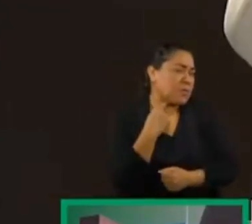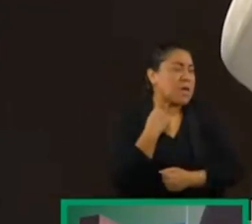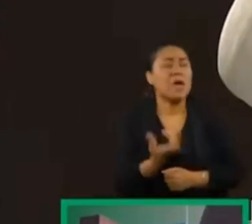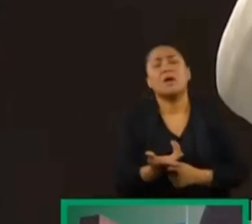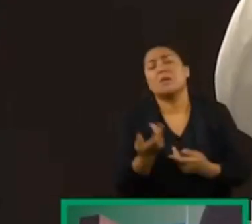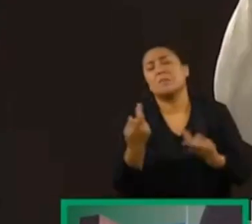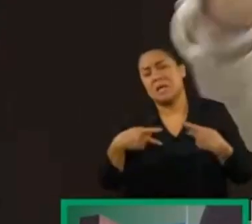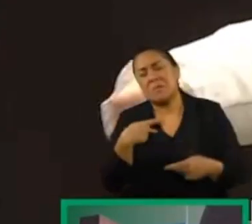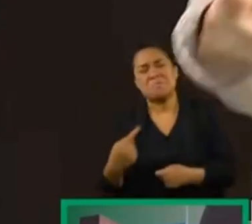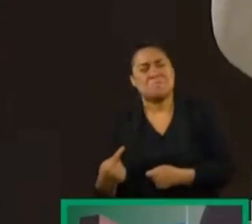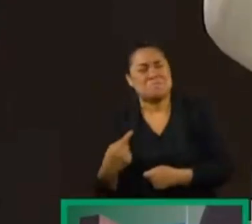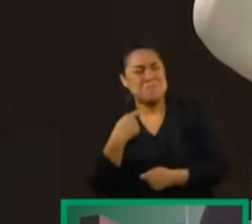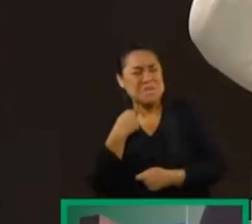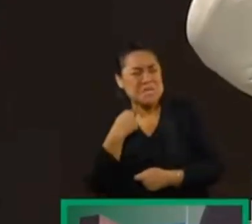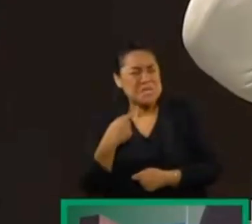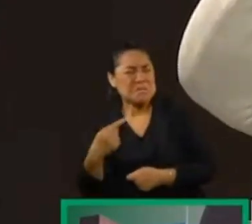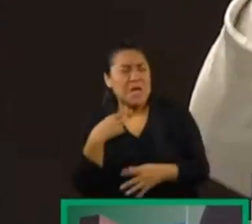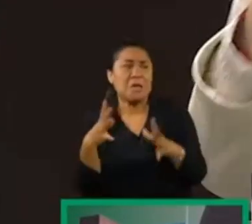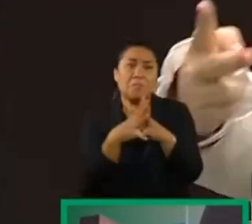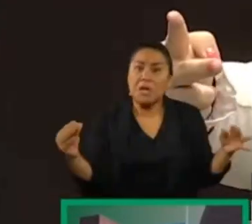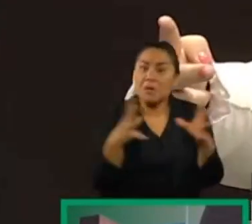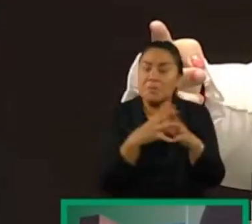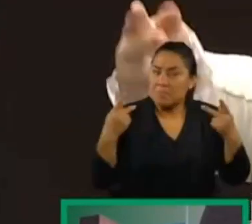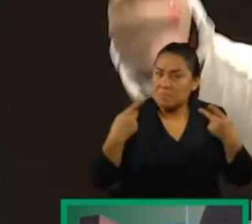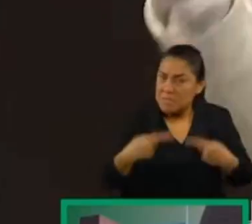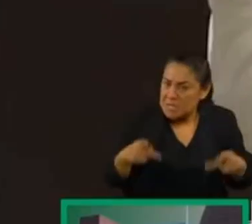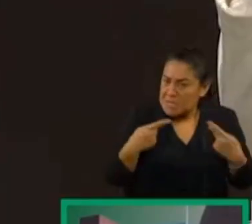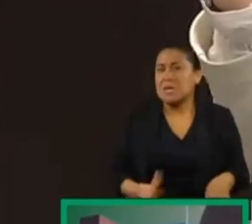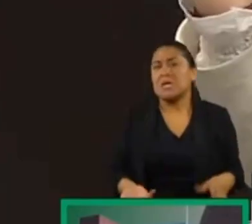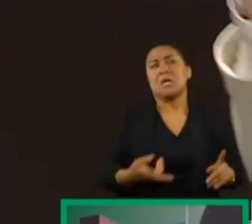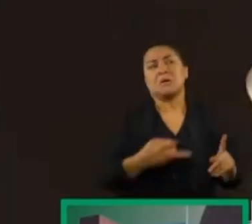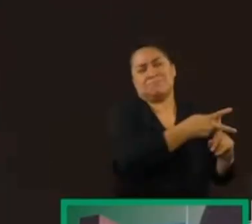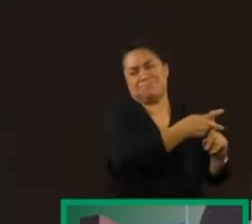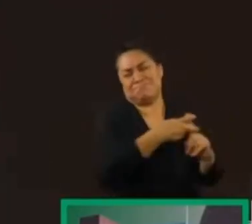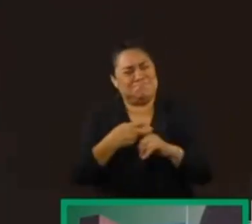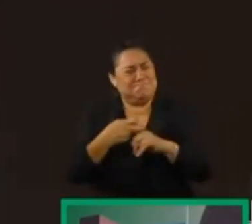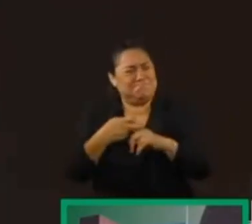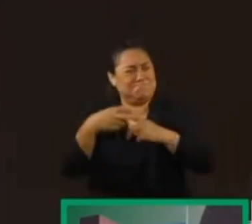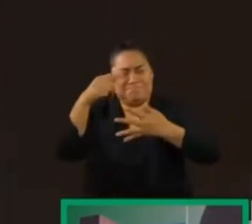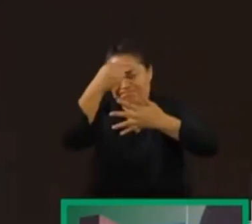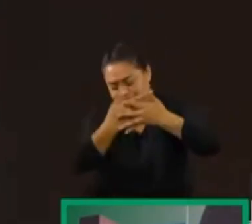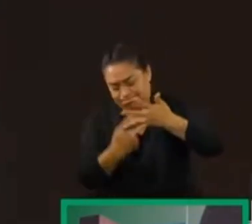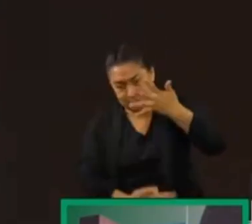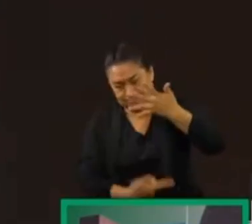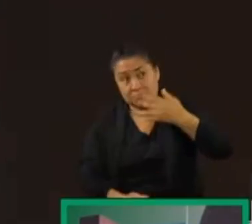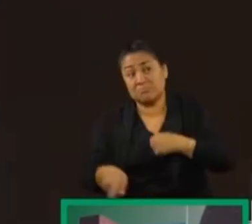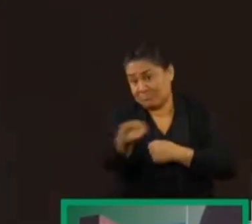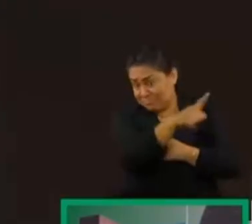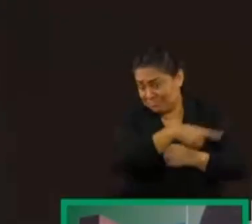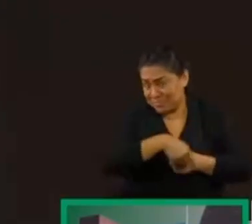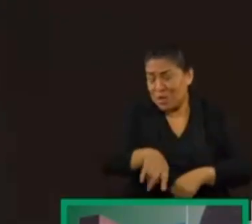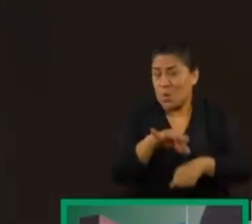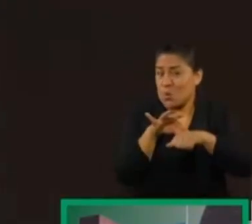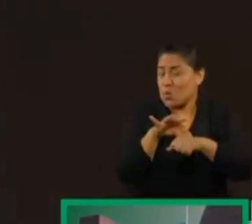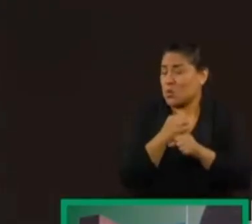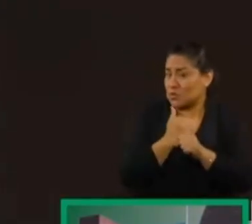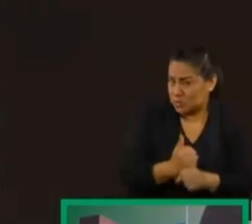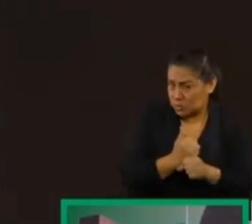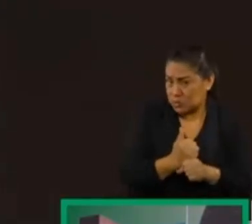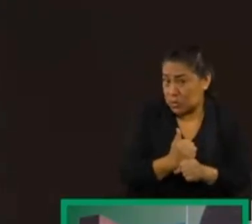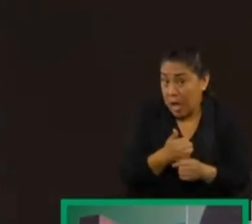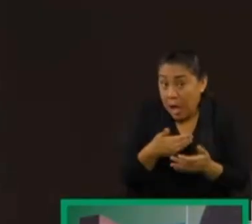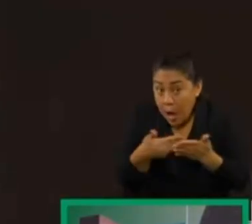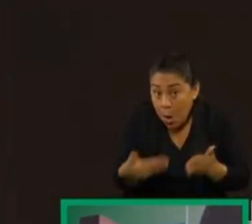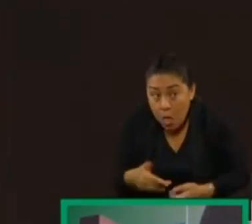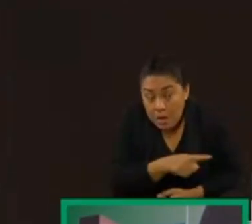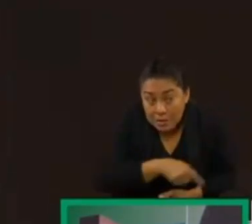homicidios, desapariciones, tema de trata y una larga lista, sí lo padecieron. Y hoy son